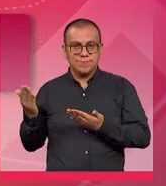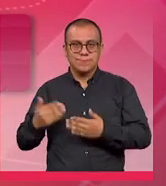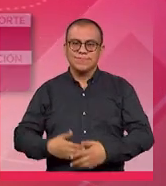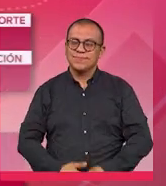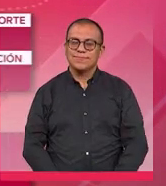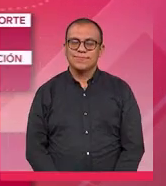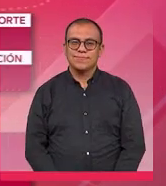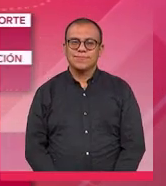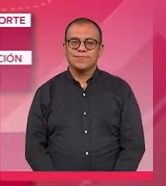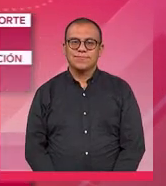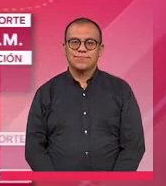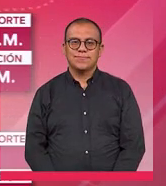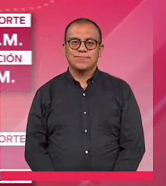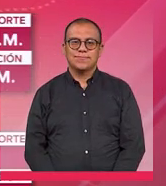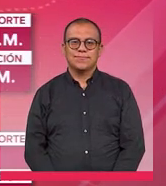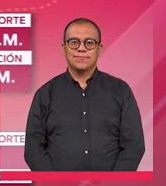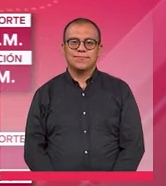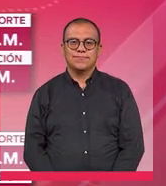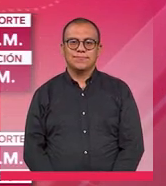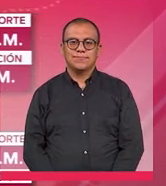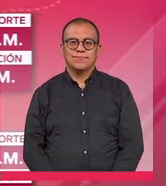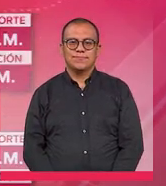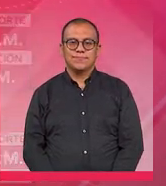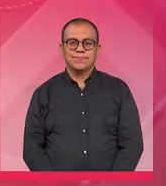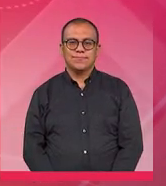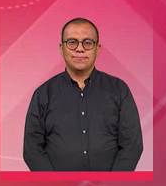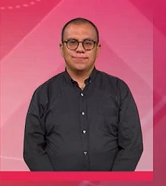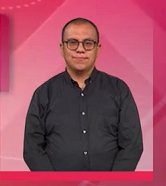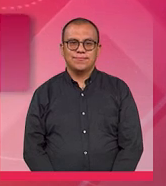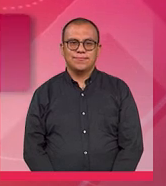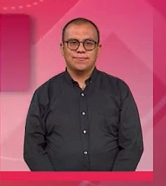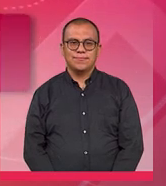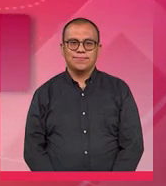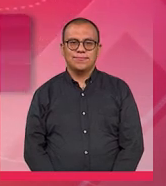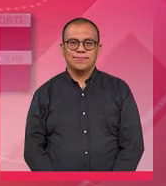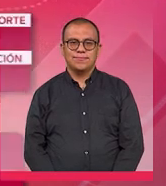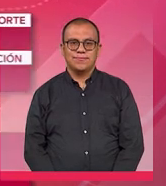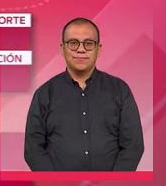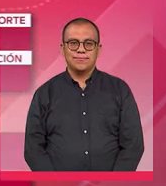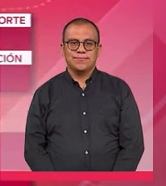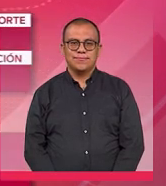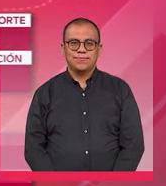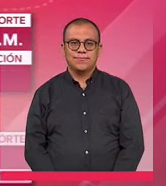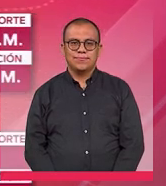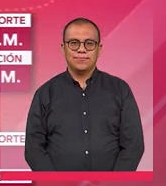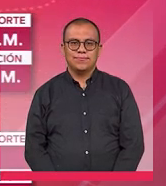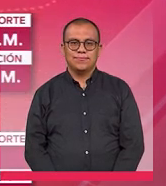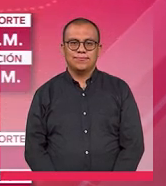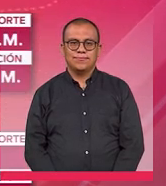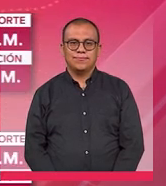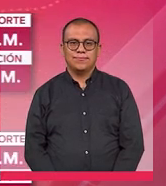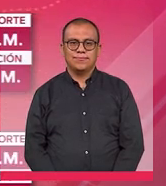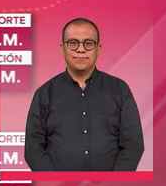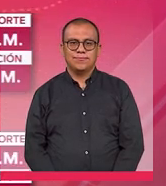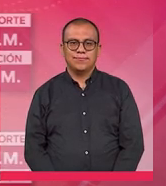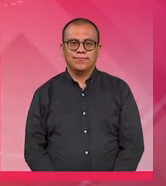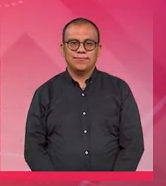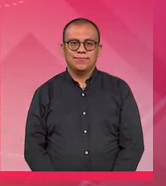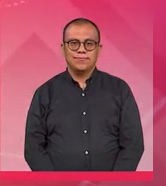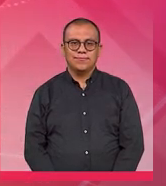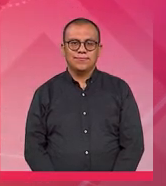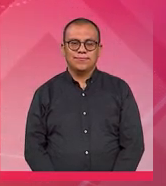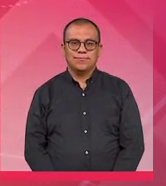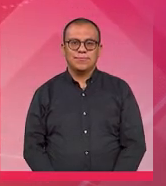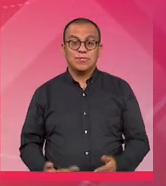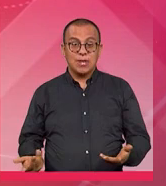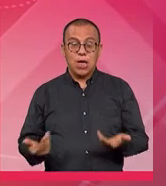Estrella del Norte, La Carolina, Las Orquídeas, Rincón del Chicó, San Patricio, Santa Viviana y Toberín. Y